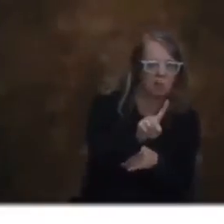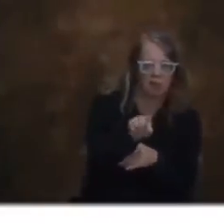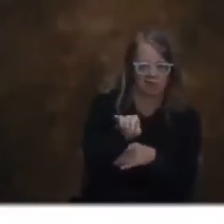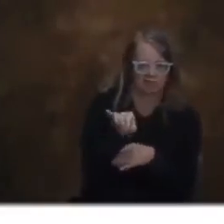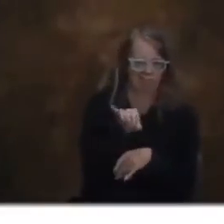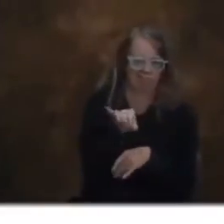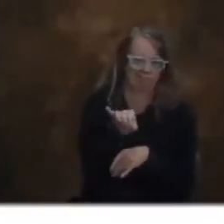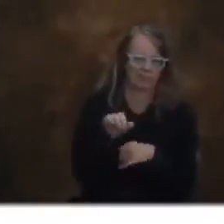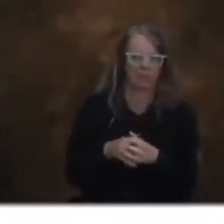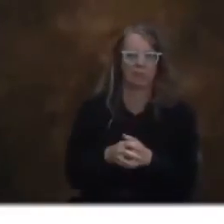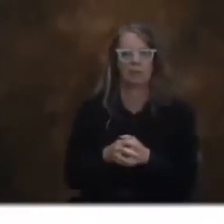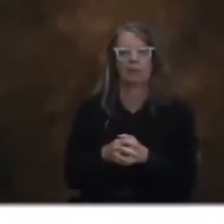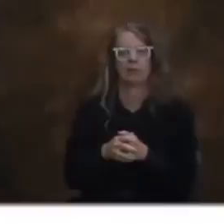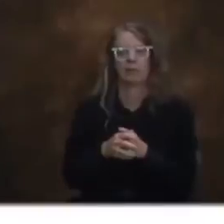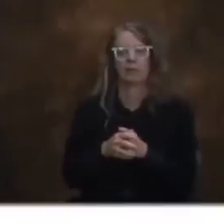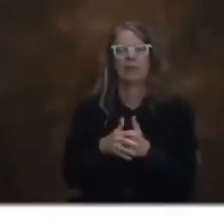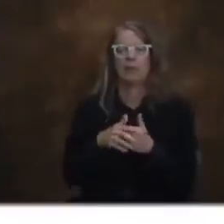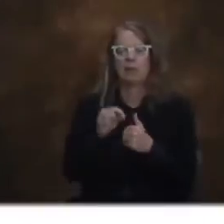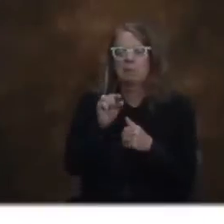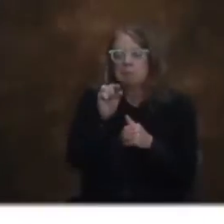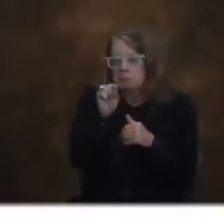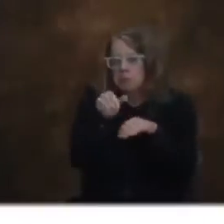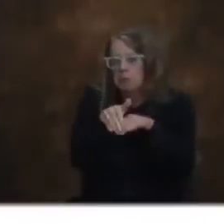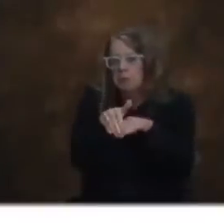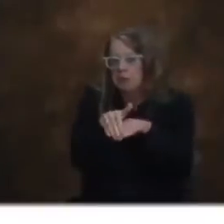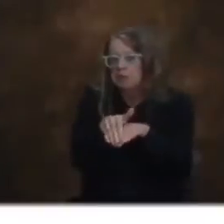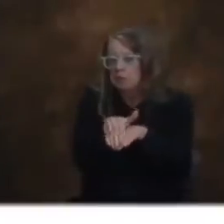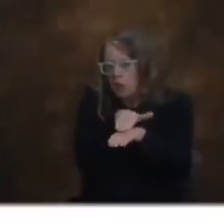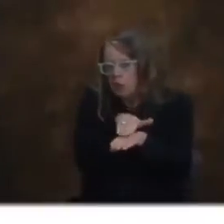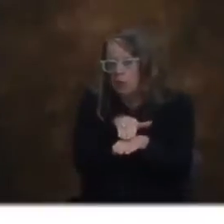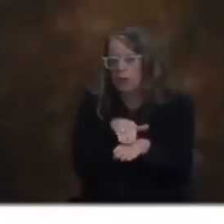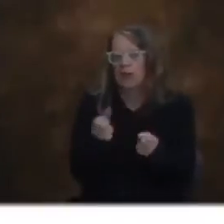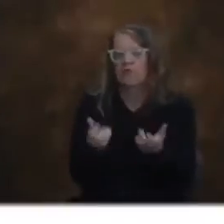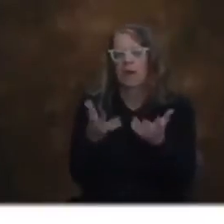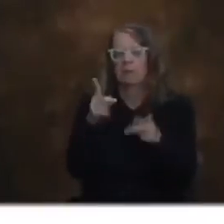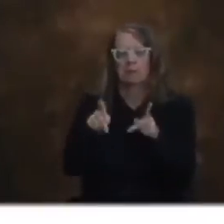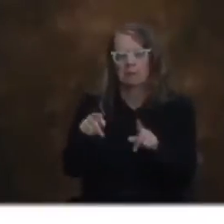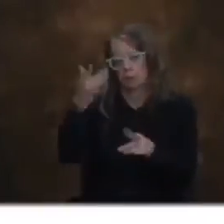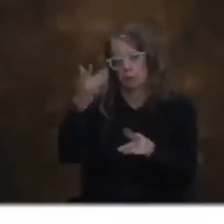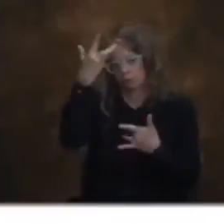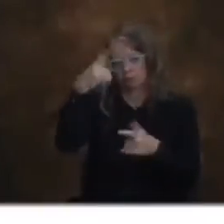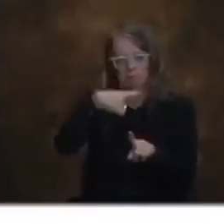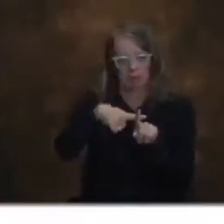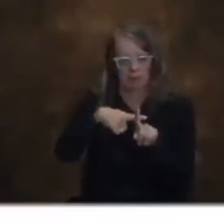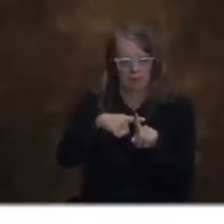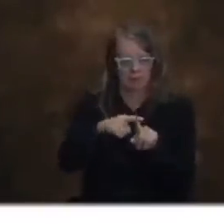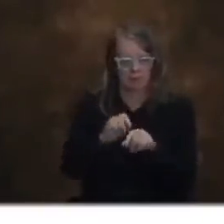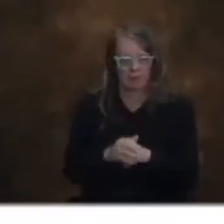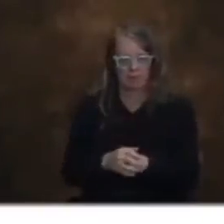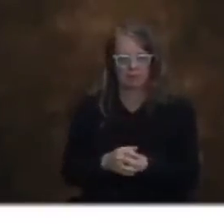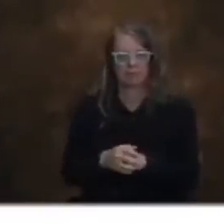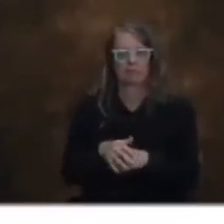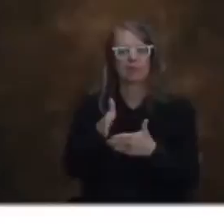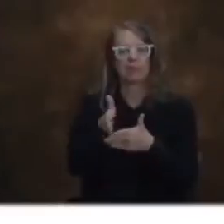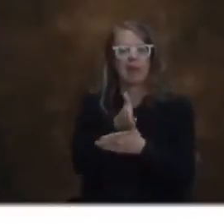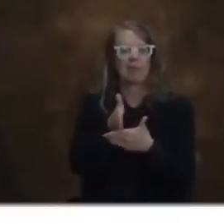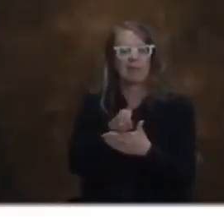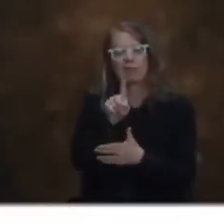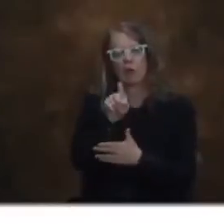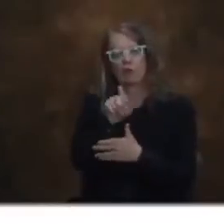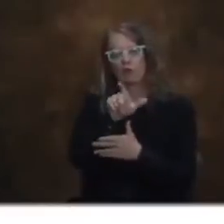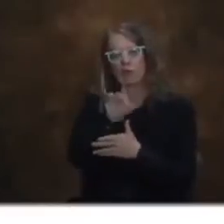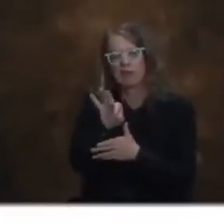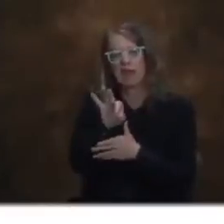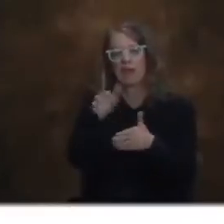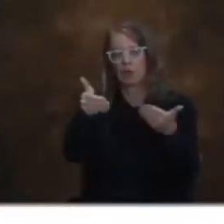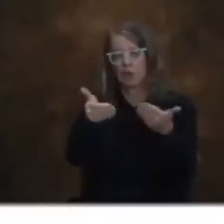365 en promedio estamos viendo aunque estos casos están disminuyendo muy poco